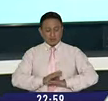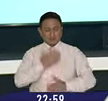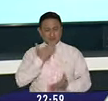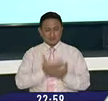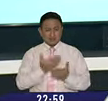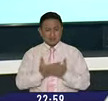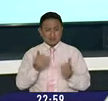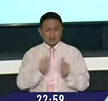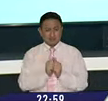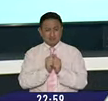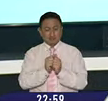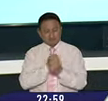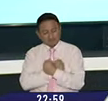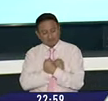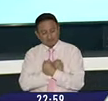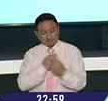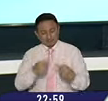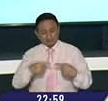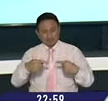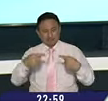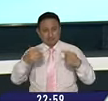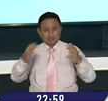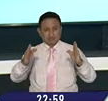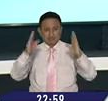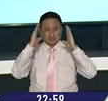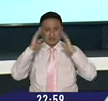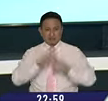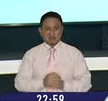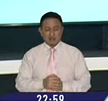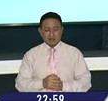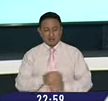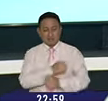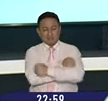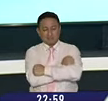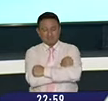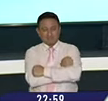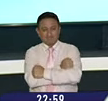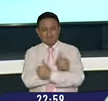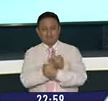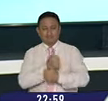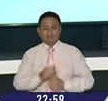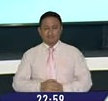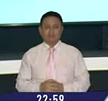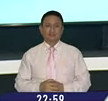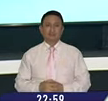Gracias por su compañía, cariño, pero sobre todo esa fiel sintonía. Un abrazo grande.